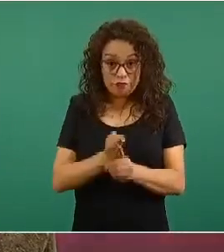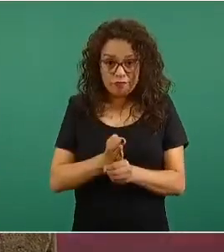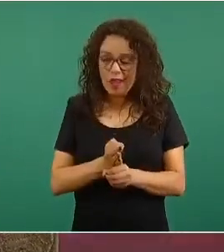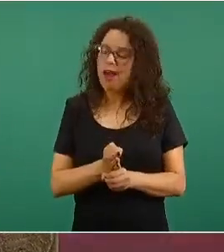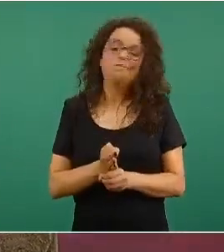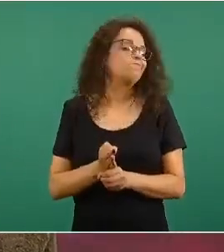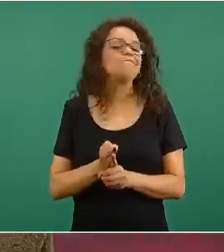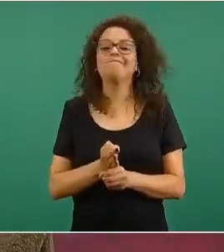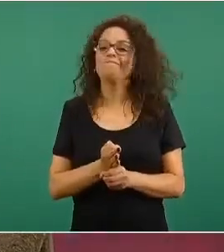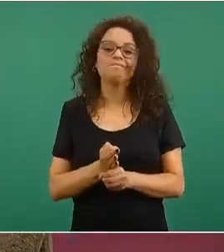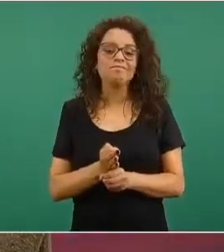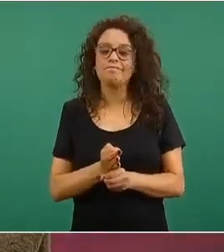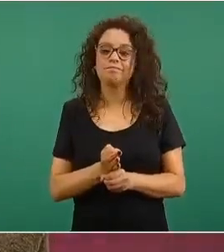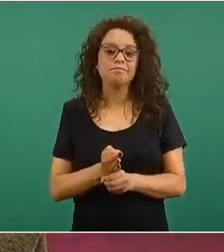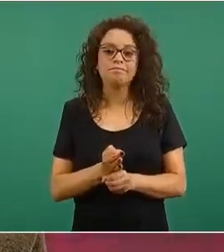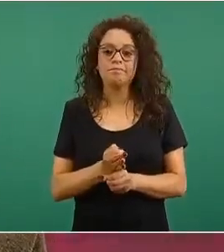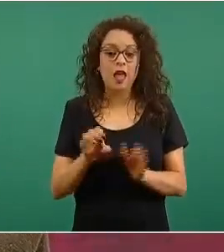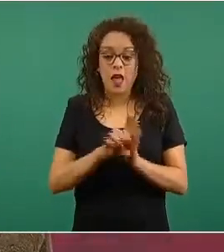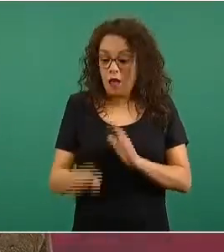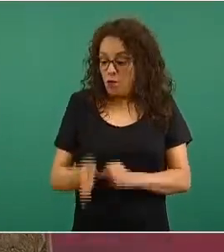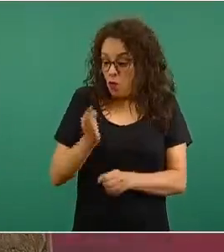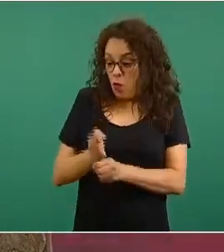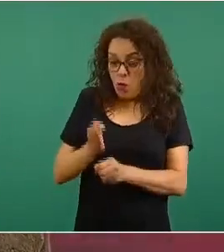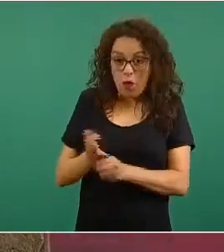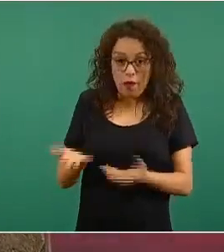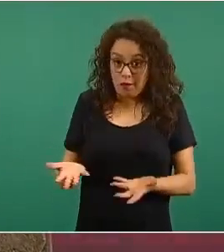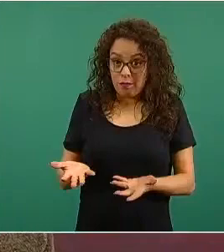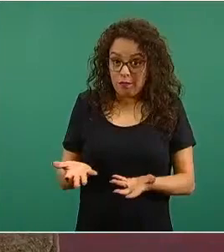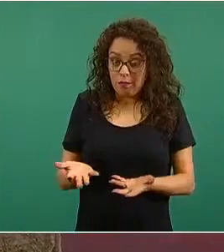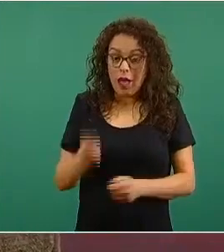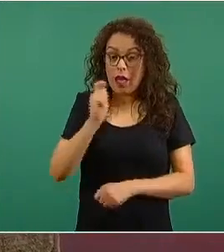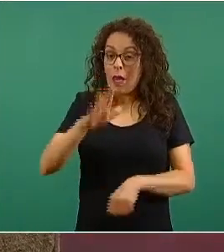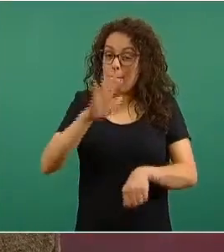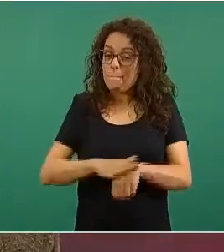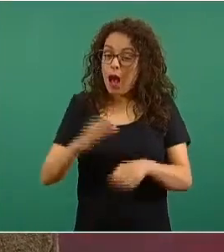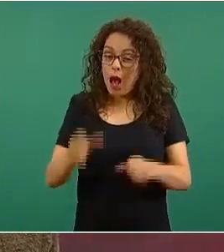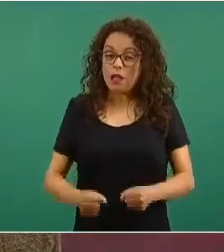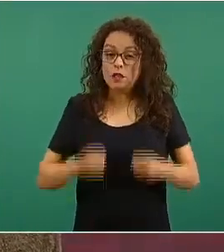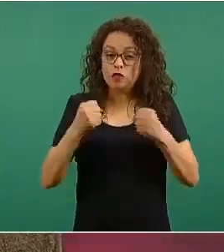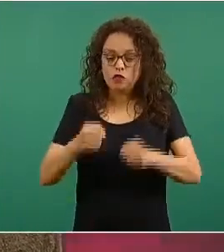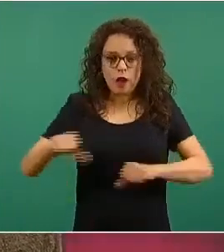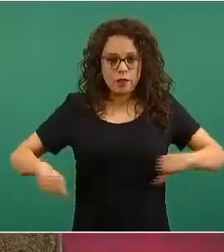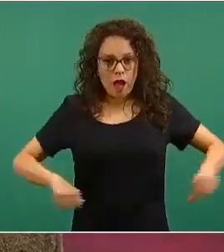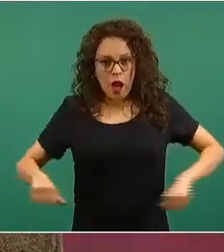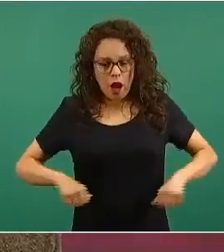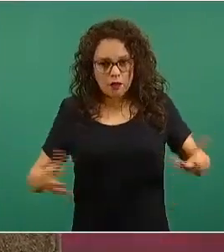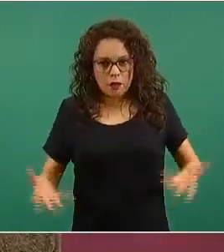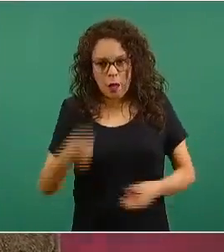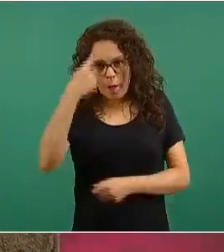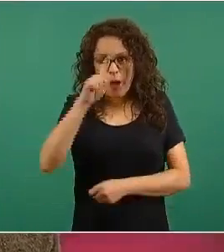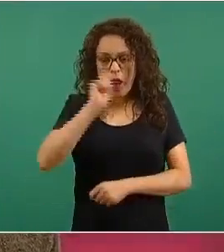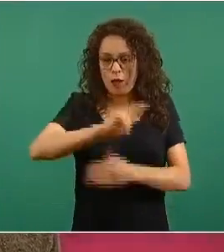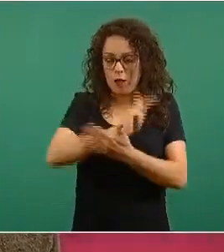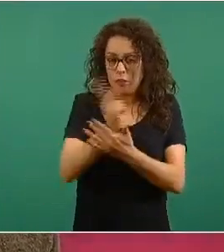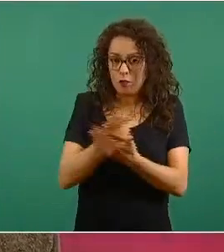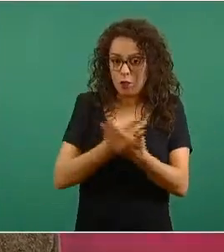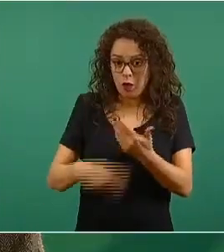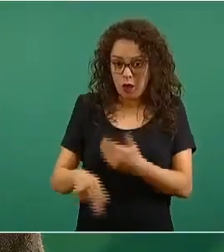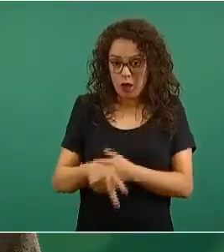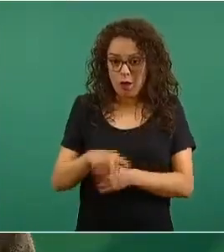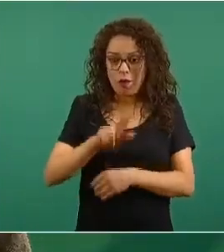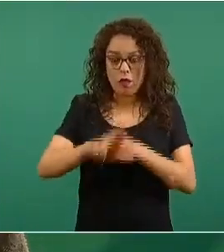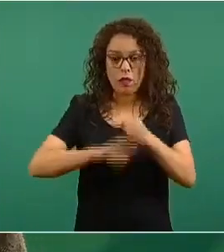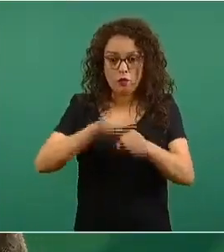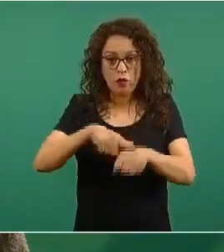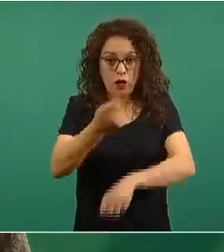naturaleza. Para que se den una idea, en los momentos de mayor actividad del Programa Nacional de Vacunación, nunca se ha